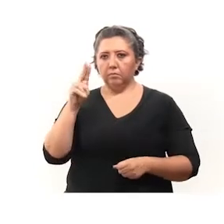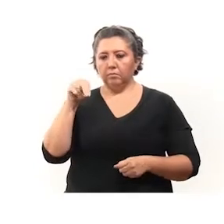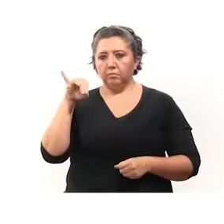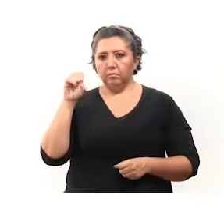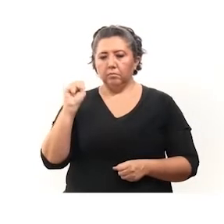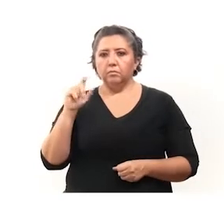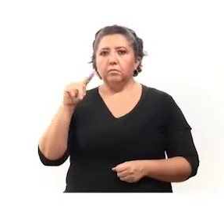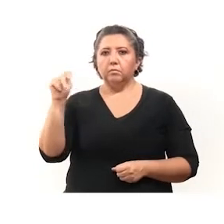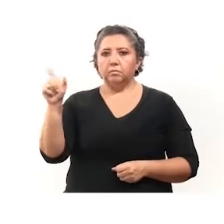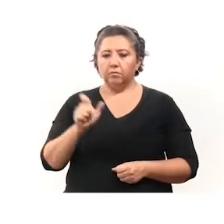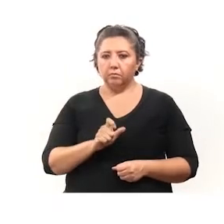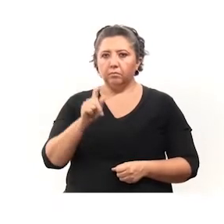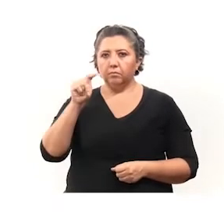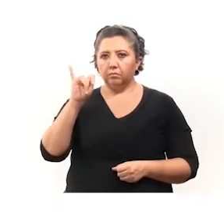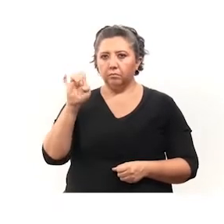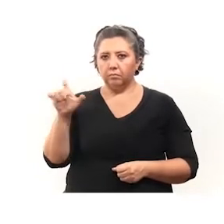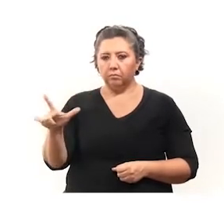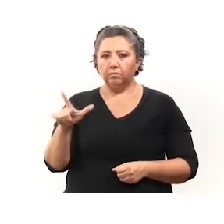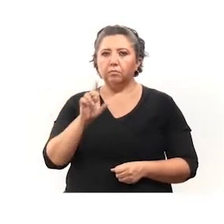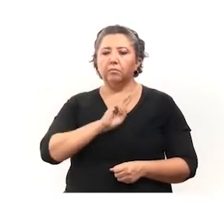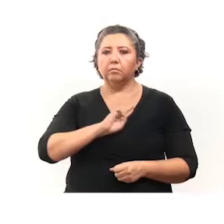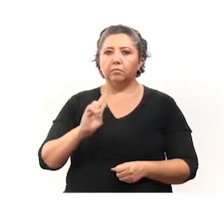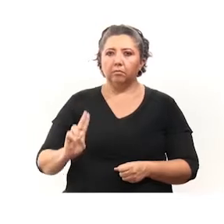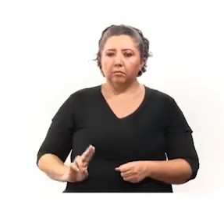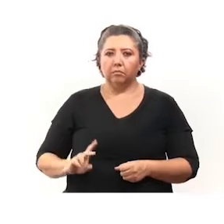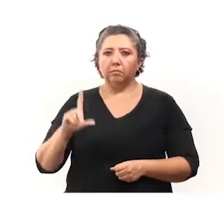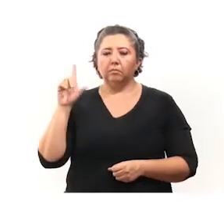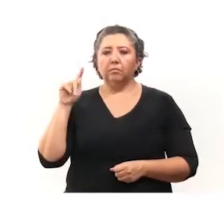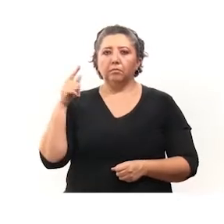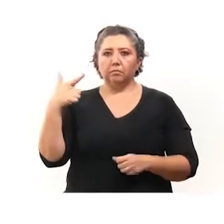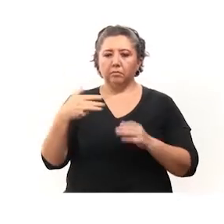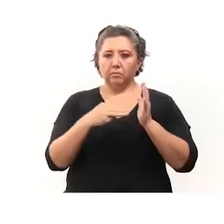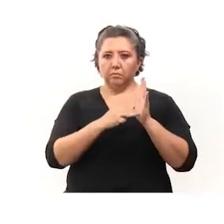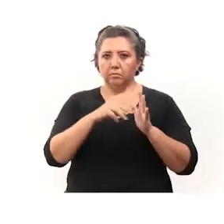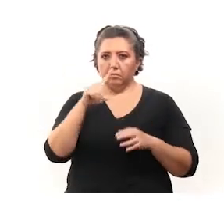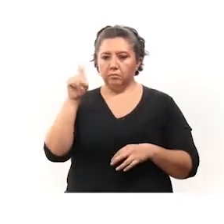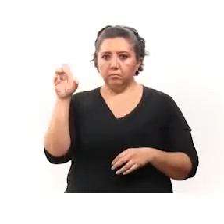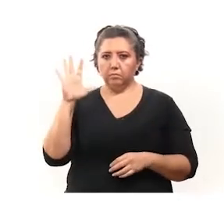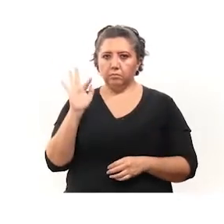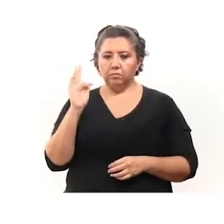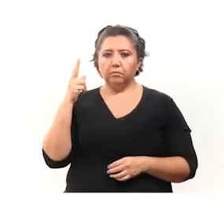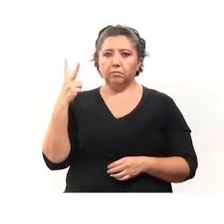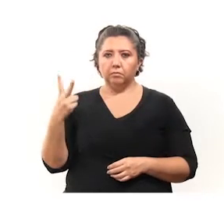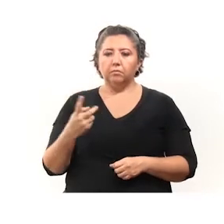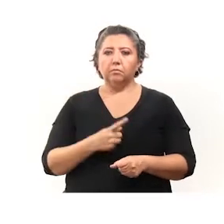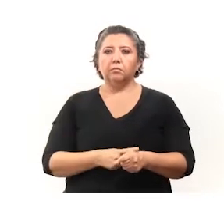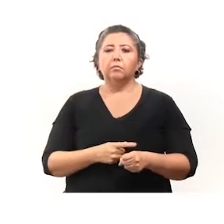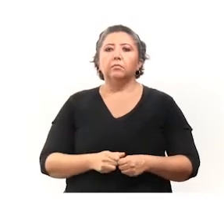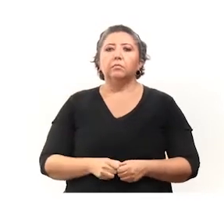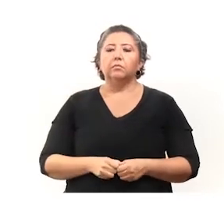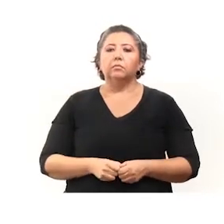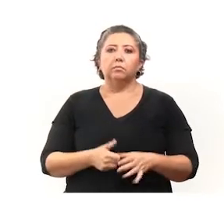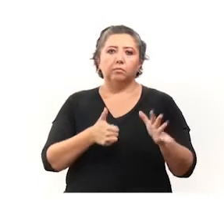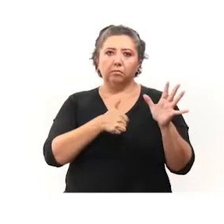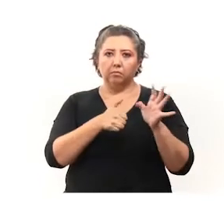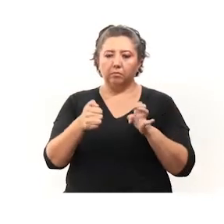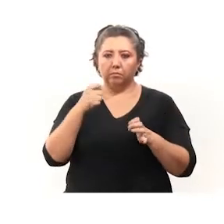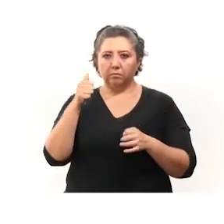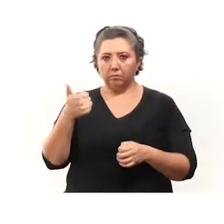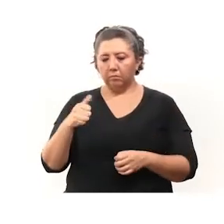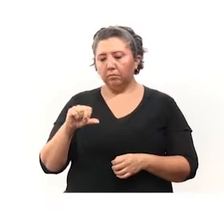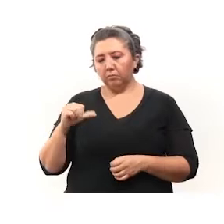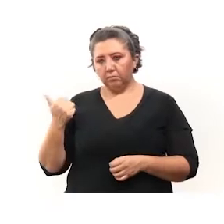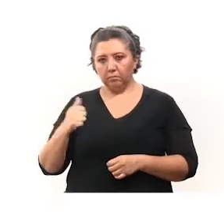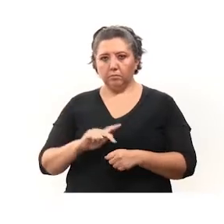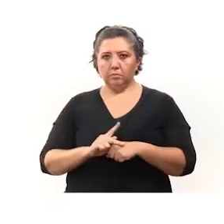Canacín, Tecash, Tetis, Ticul y Umam. De los 77.142 casos positivos, 606 son de